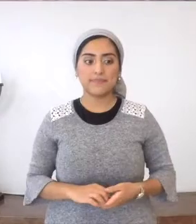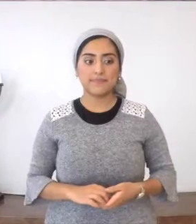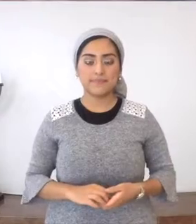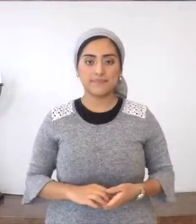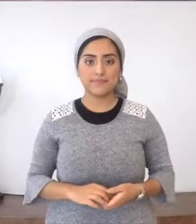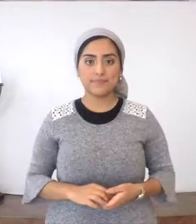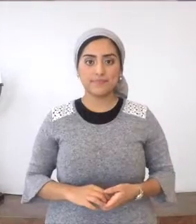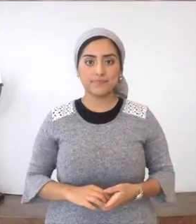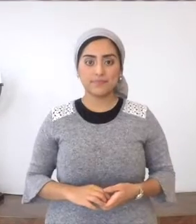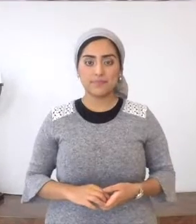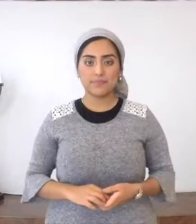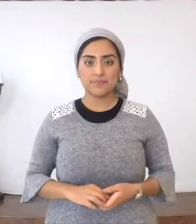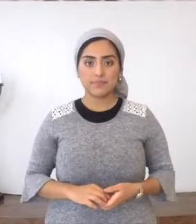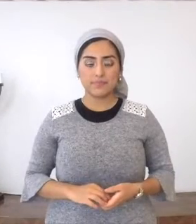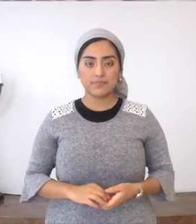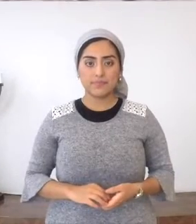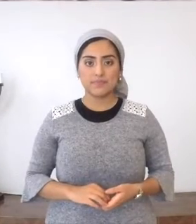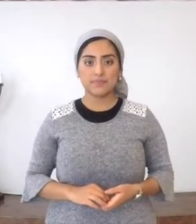Vean